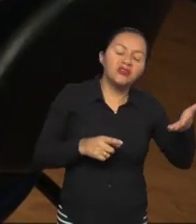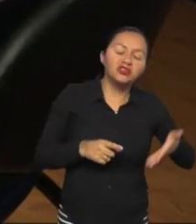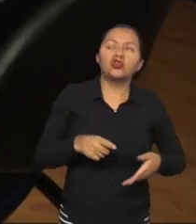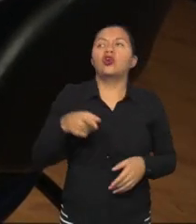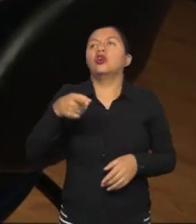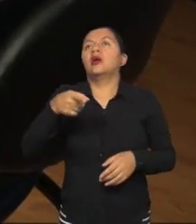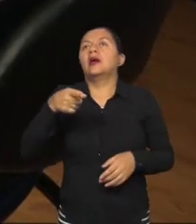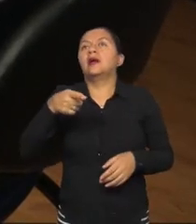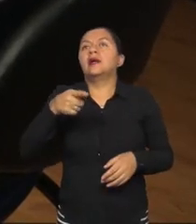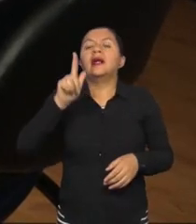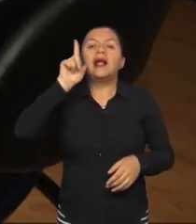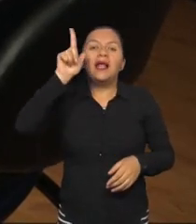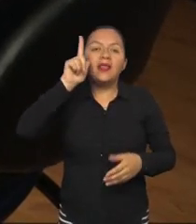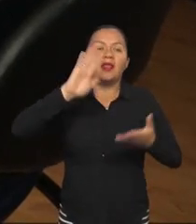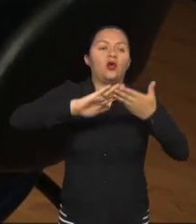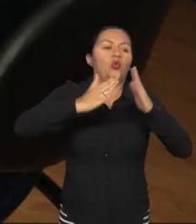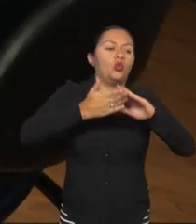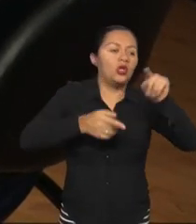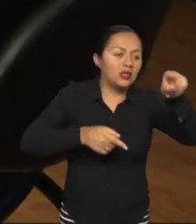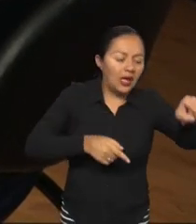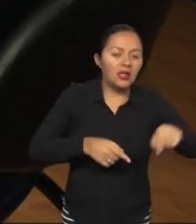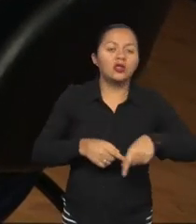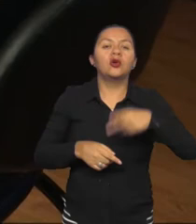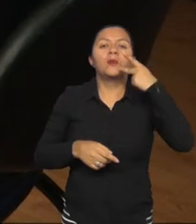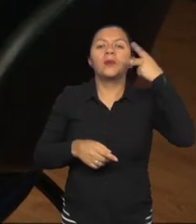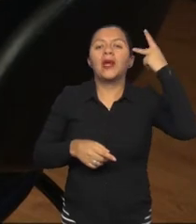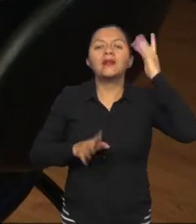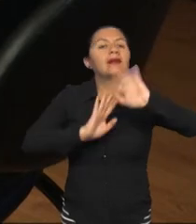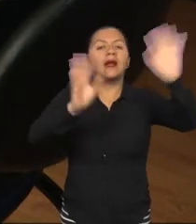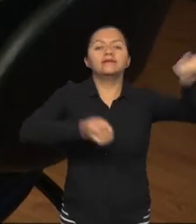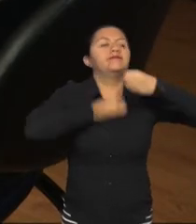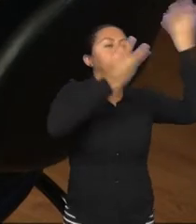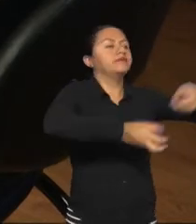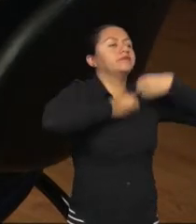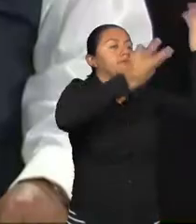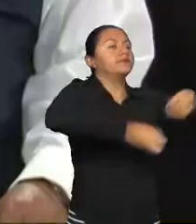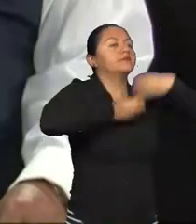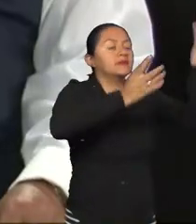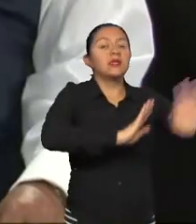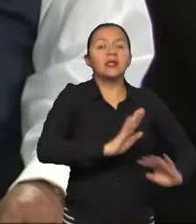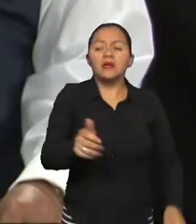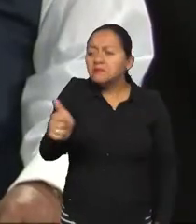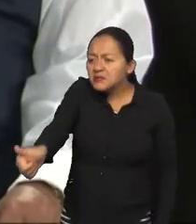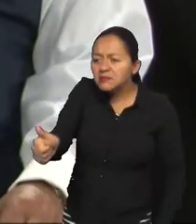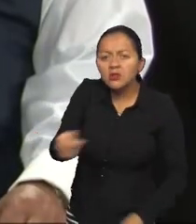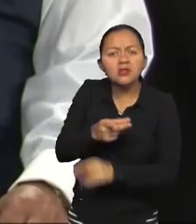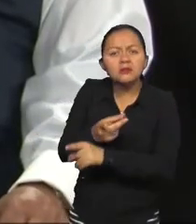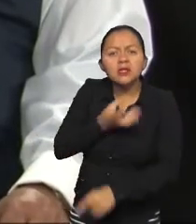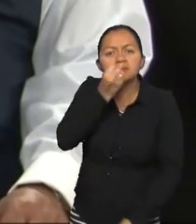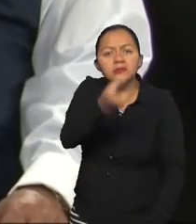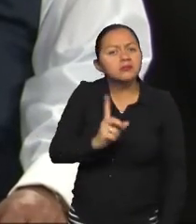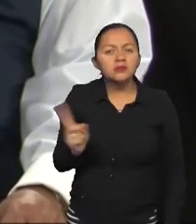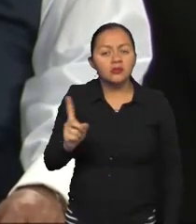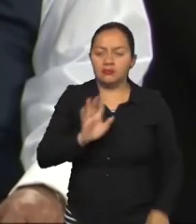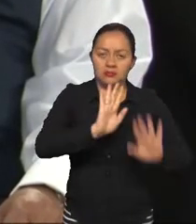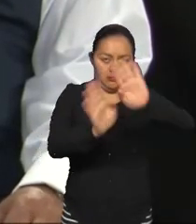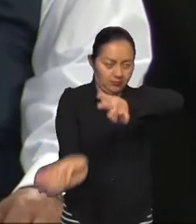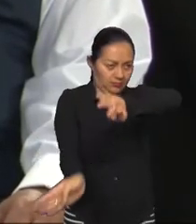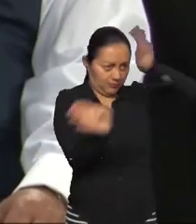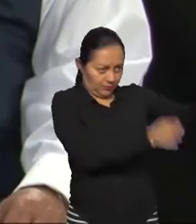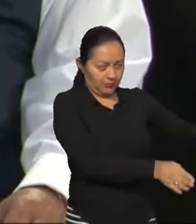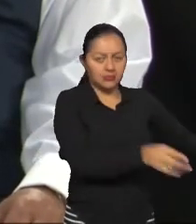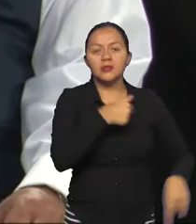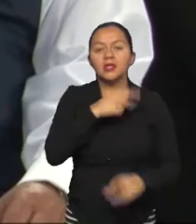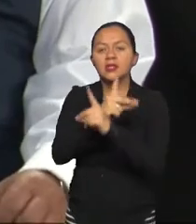maestros, de líderes comunitarios. Todos los mediadores ya habían dicho lo que pensaban. Esta vez, lo bueno fue que fuimos directamente a